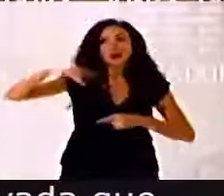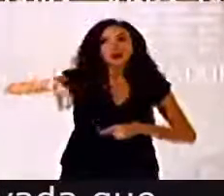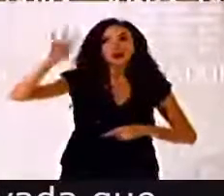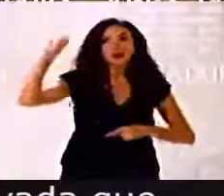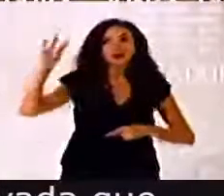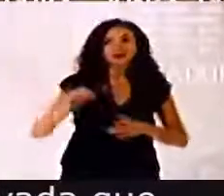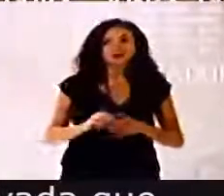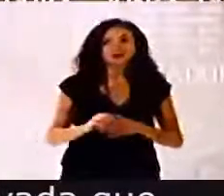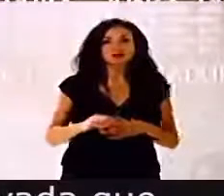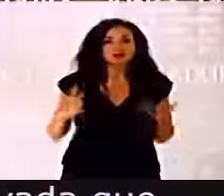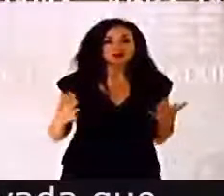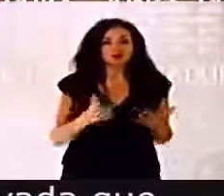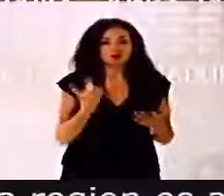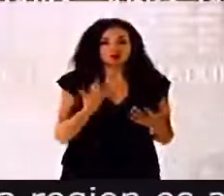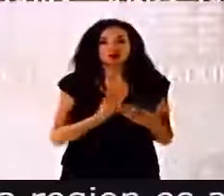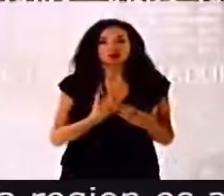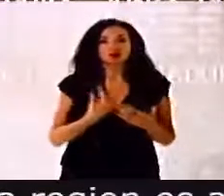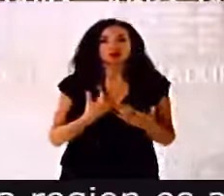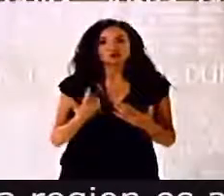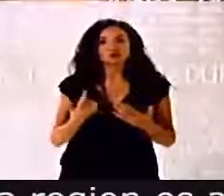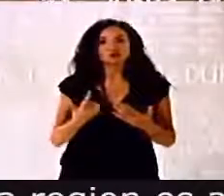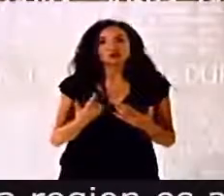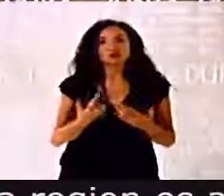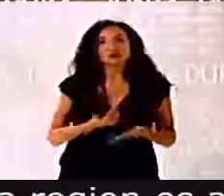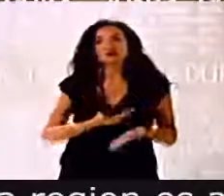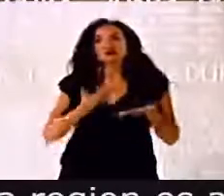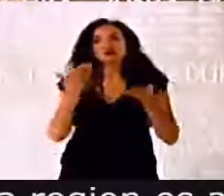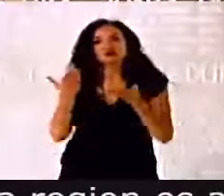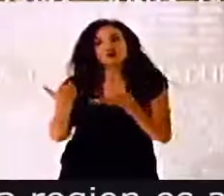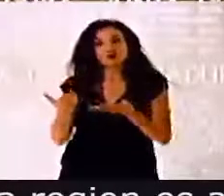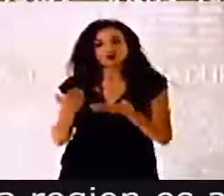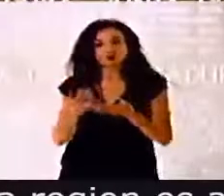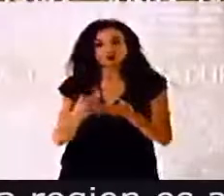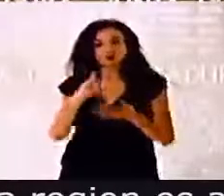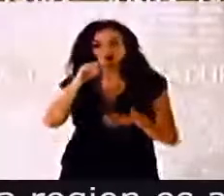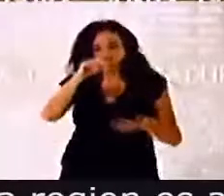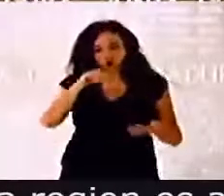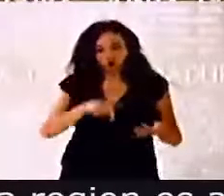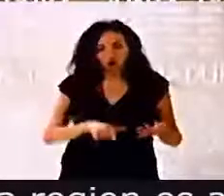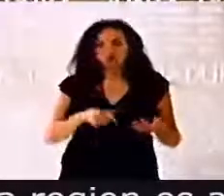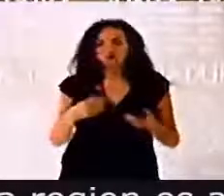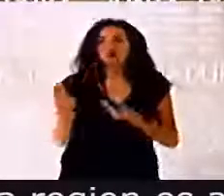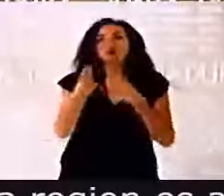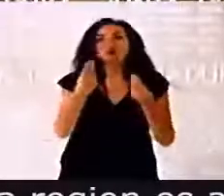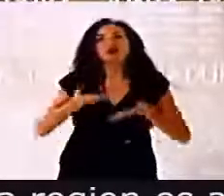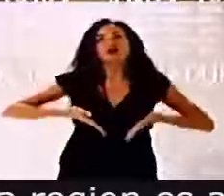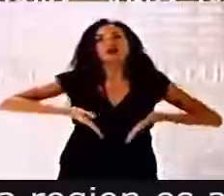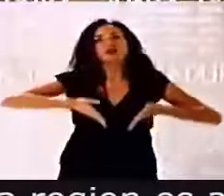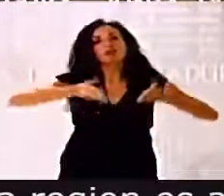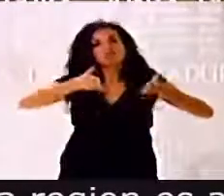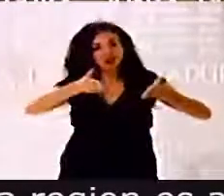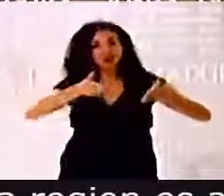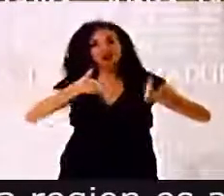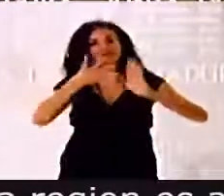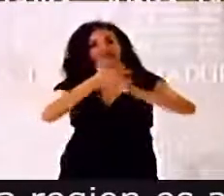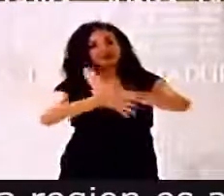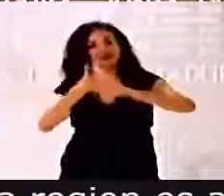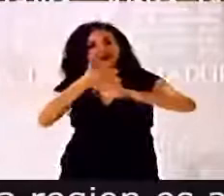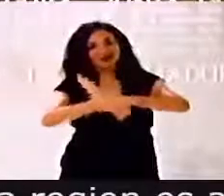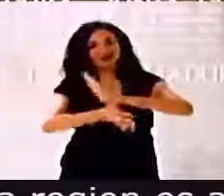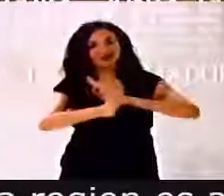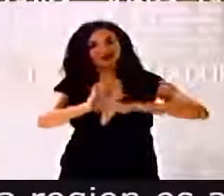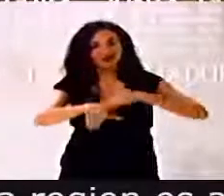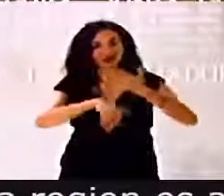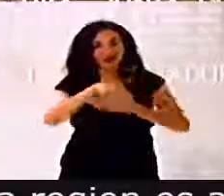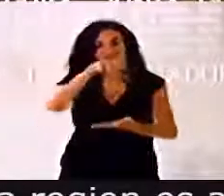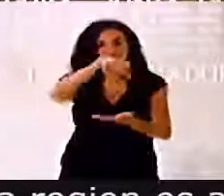hace esta Administración es agilizar en la medida de lo posible. Hoy estamos trayendo aquí la mejora de un camino que va a llegar hasta una